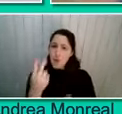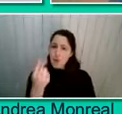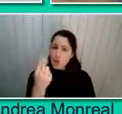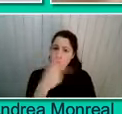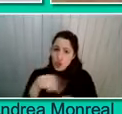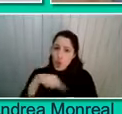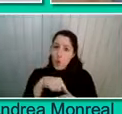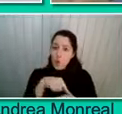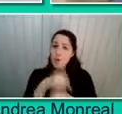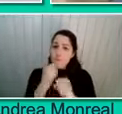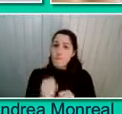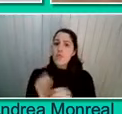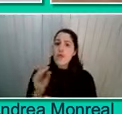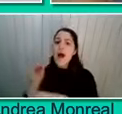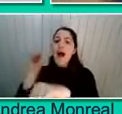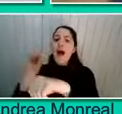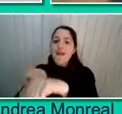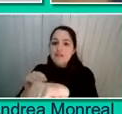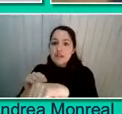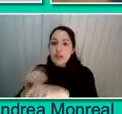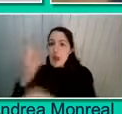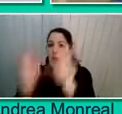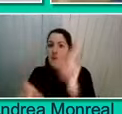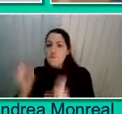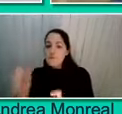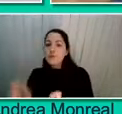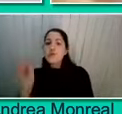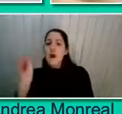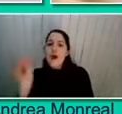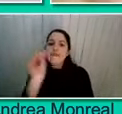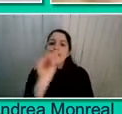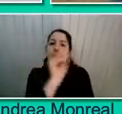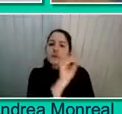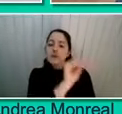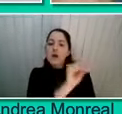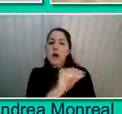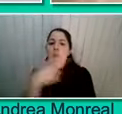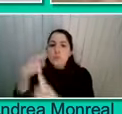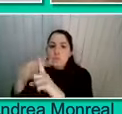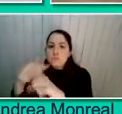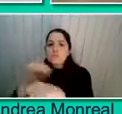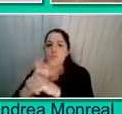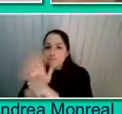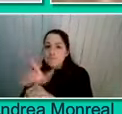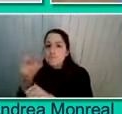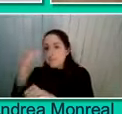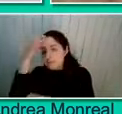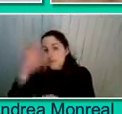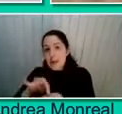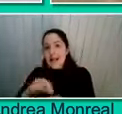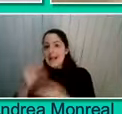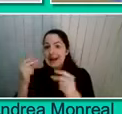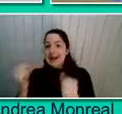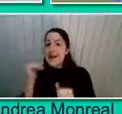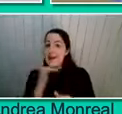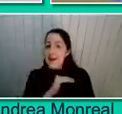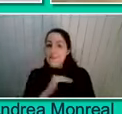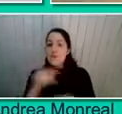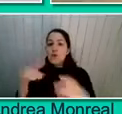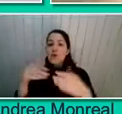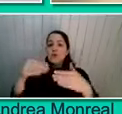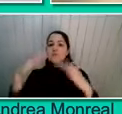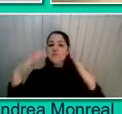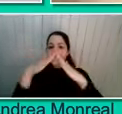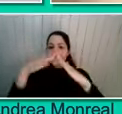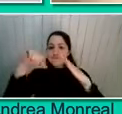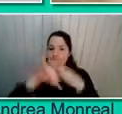de Salud se encarga de eso, de avisarle al caso positivo y rápidamente hacer un aislamiento del caso positivo y todos sus contactos cercanos,